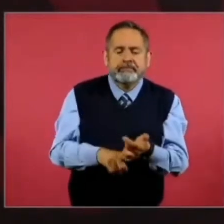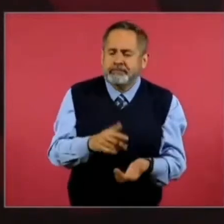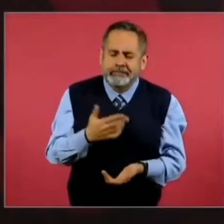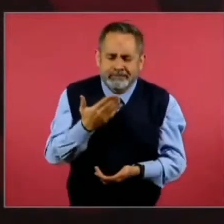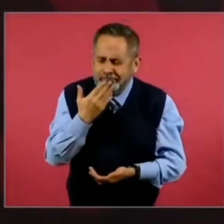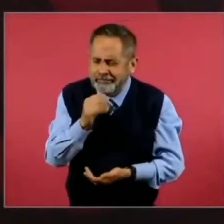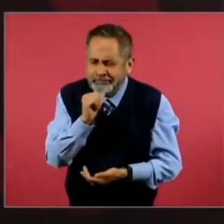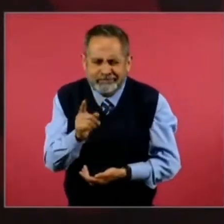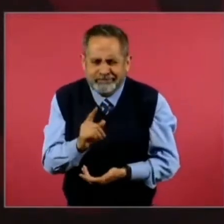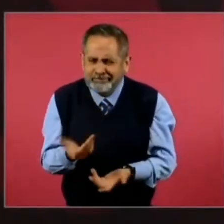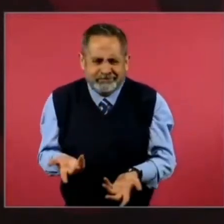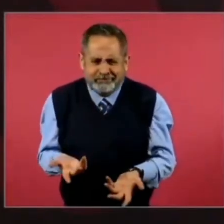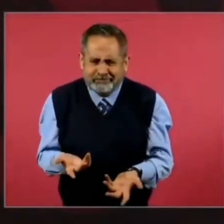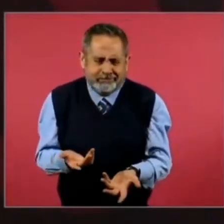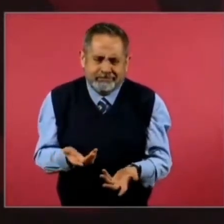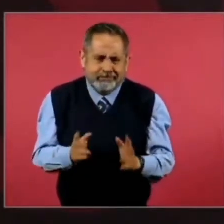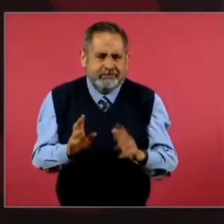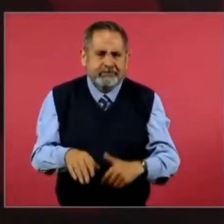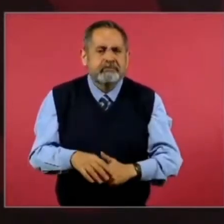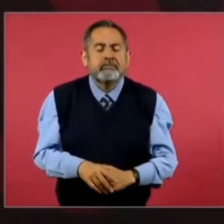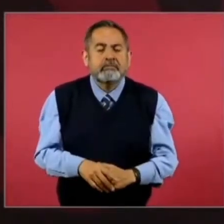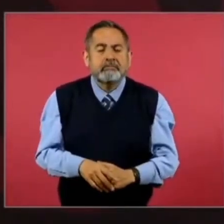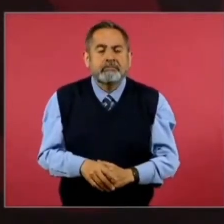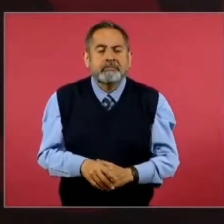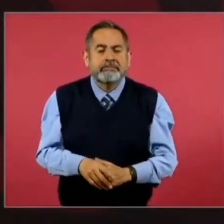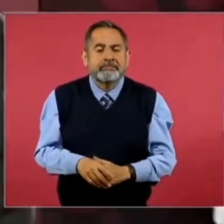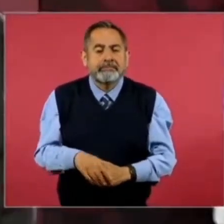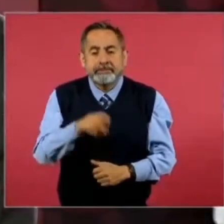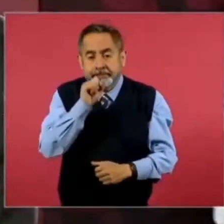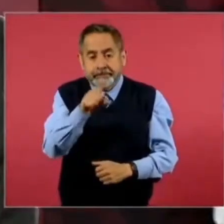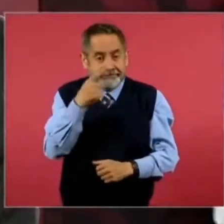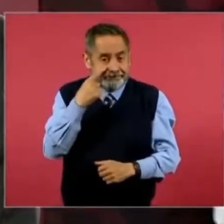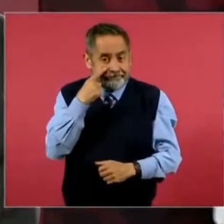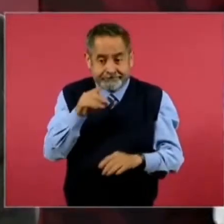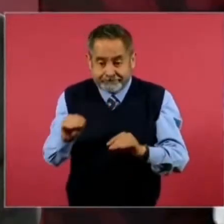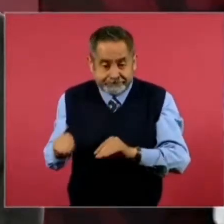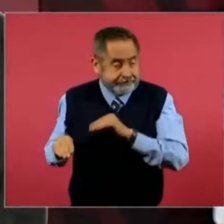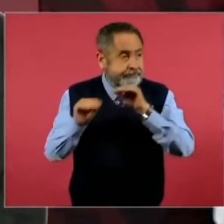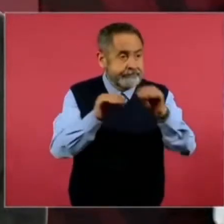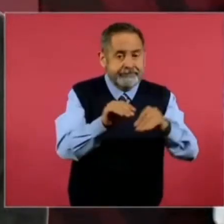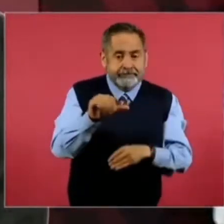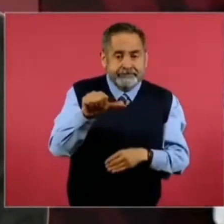porque también se le dé el asilo